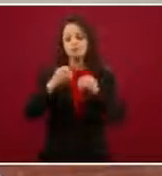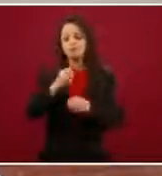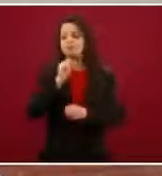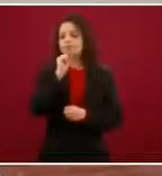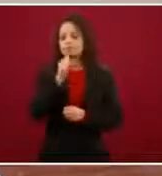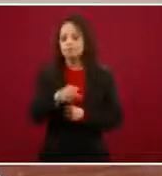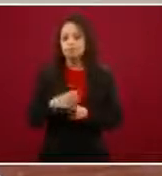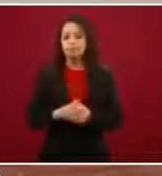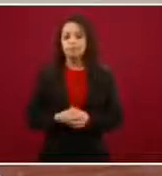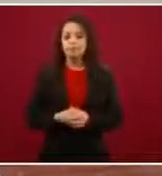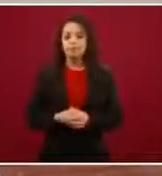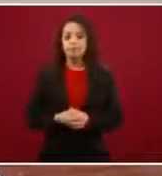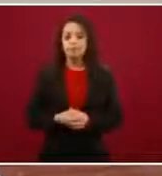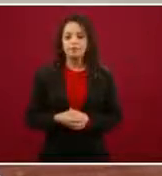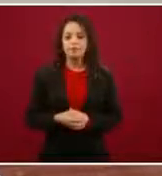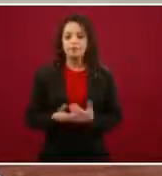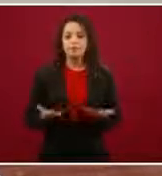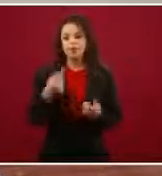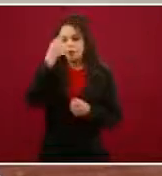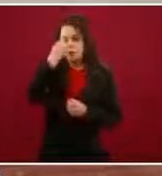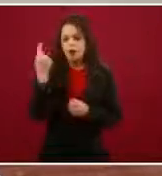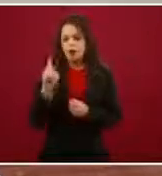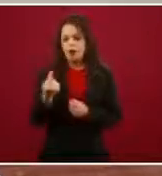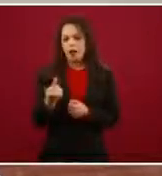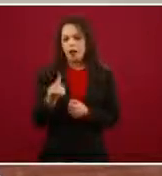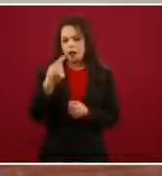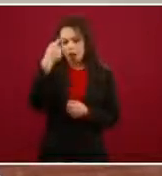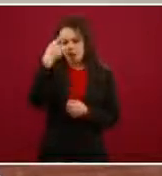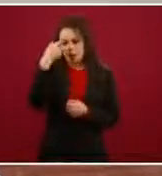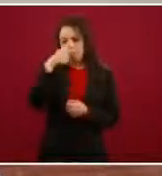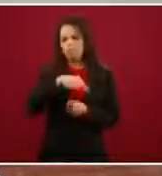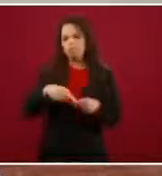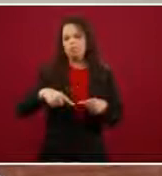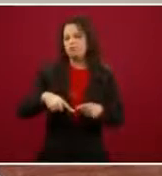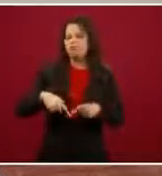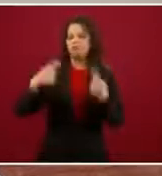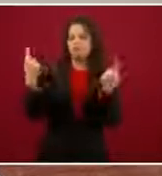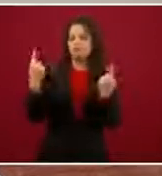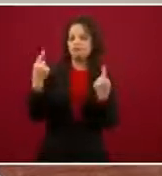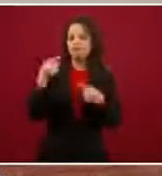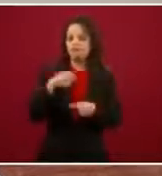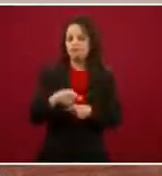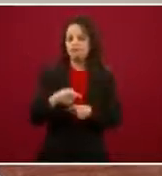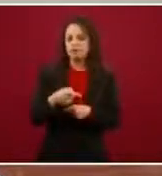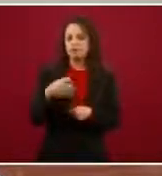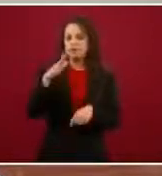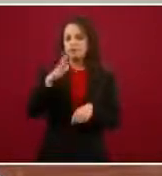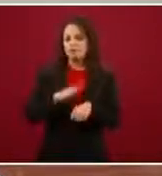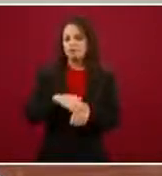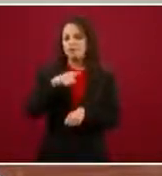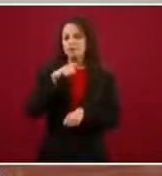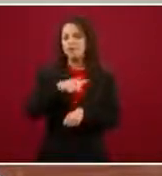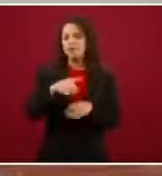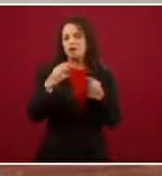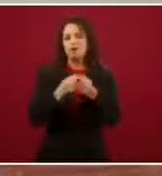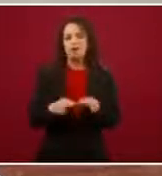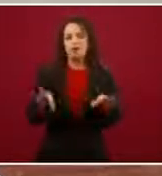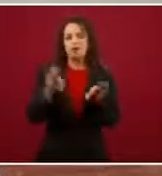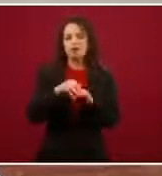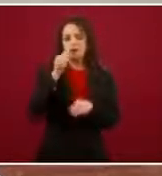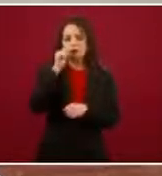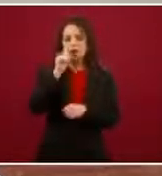fin de combatir uno de los efectos más nocivos de las sociedades contemporáneas, que tiene que ver